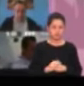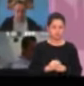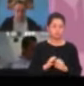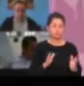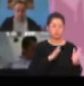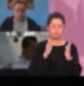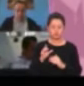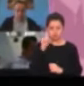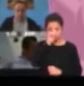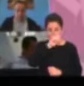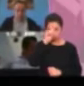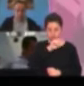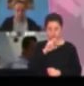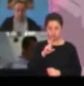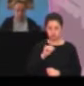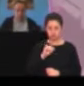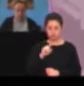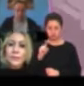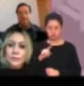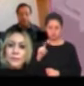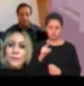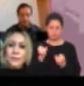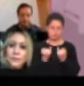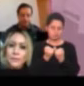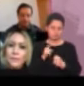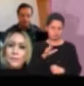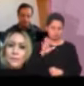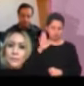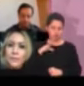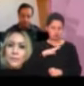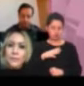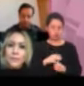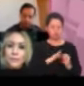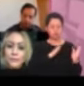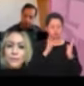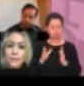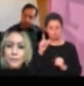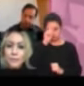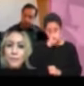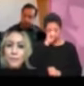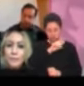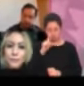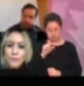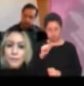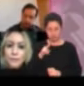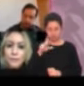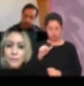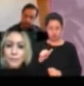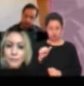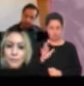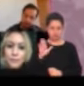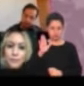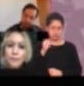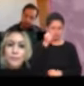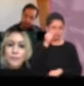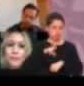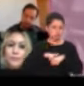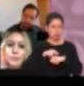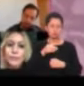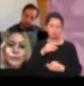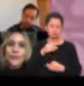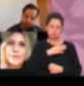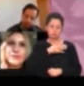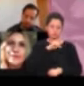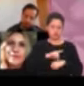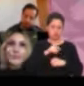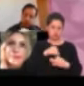hay varias dudas, hay varios reclamos que se han hecho por parte de Morena. Primero, señalar y recordar, cada vez que un árbitro, sea el